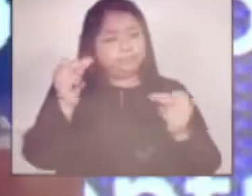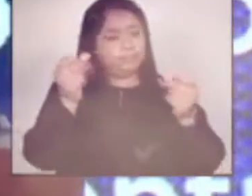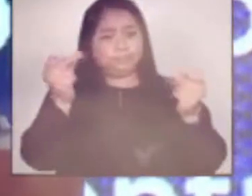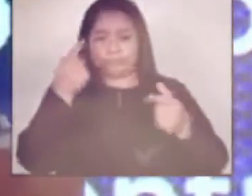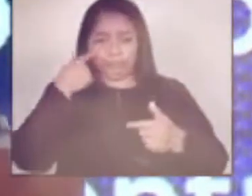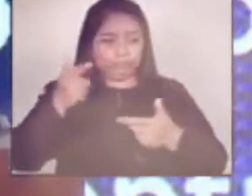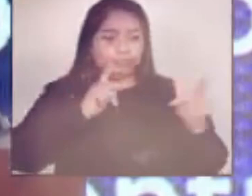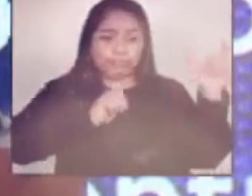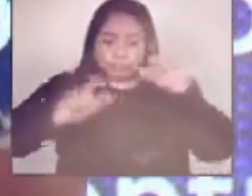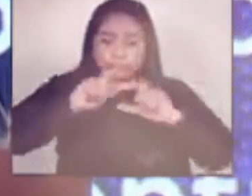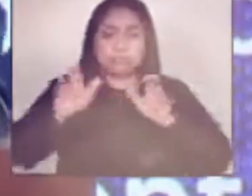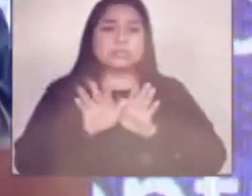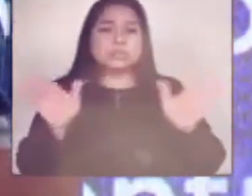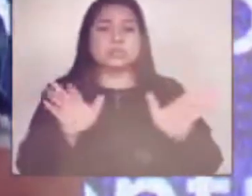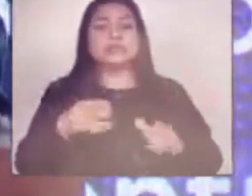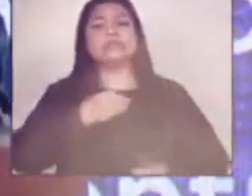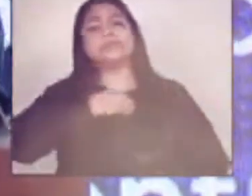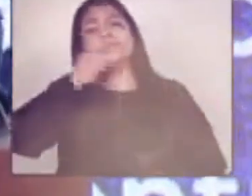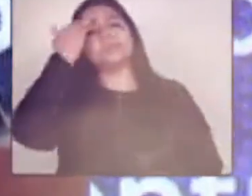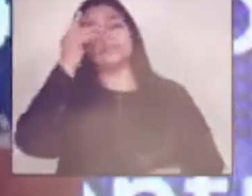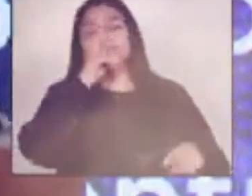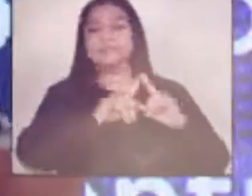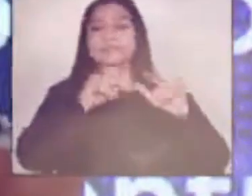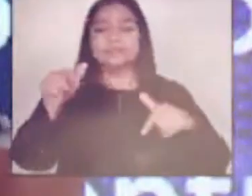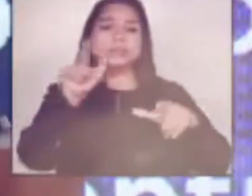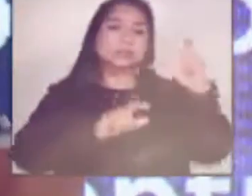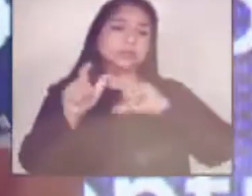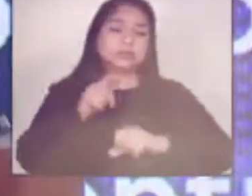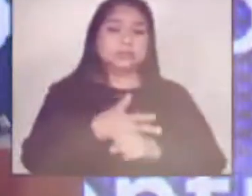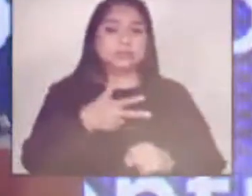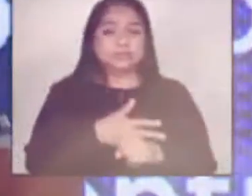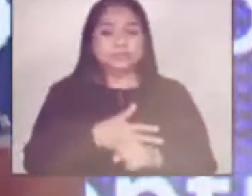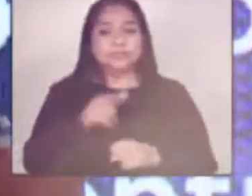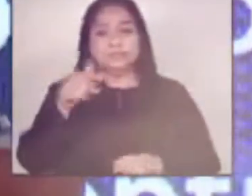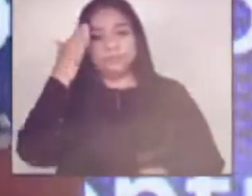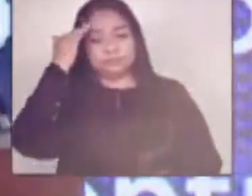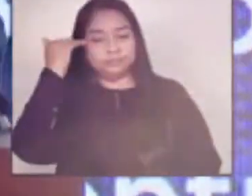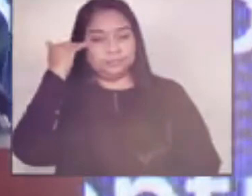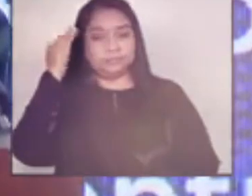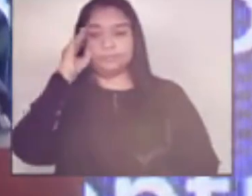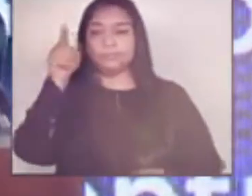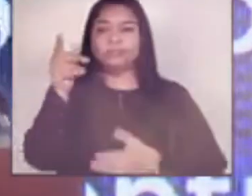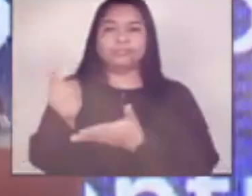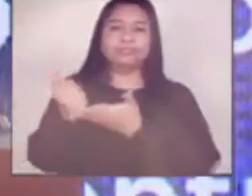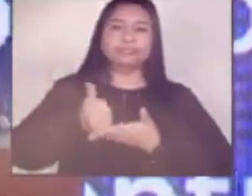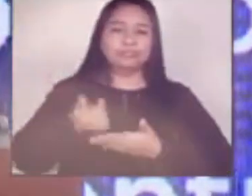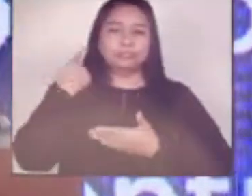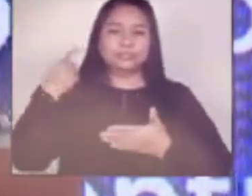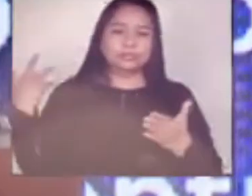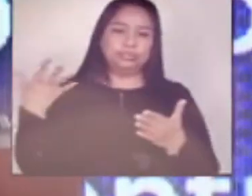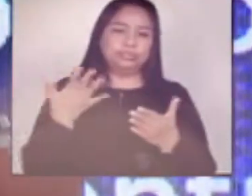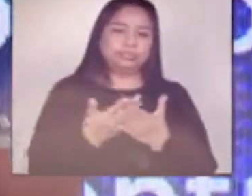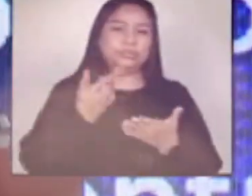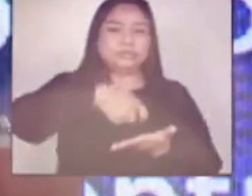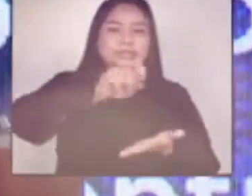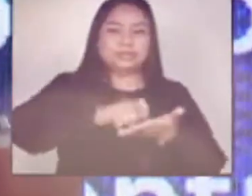general. Quiero agradecer a las autoridades de comercio de la República de Corea por su colaboración para llegar a esta firma histórica